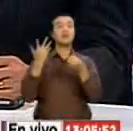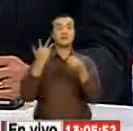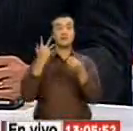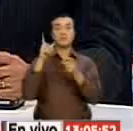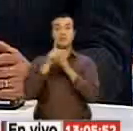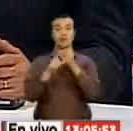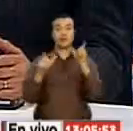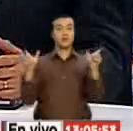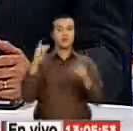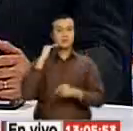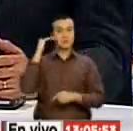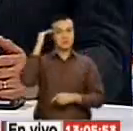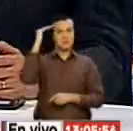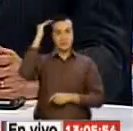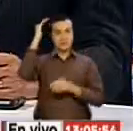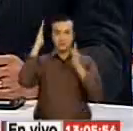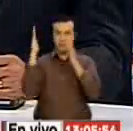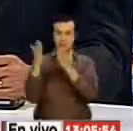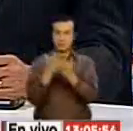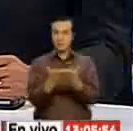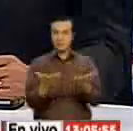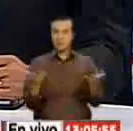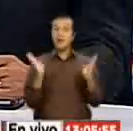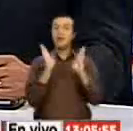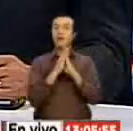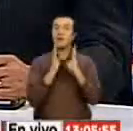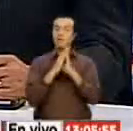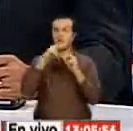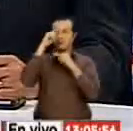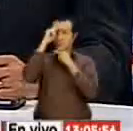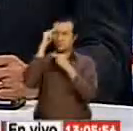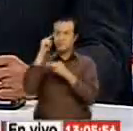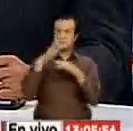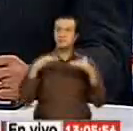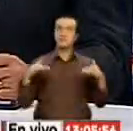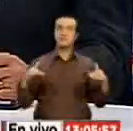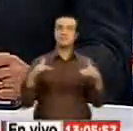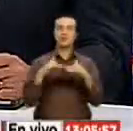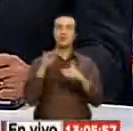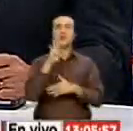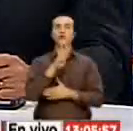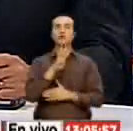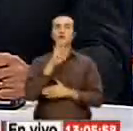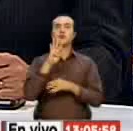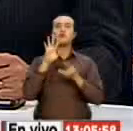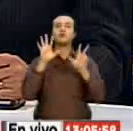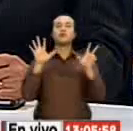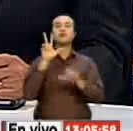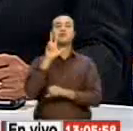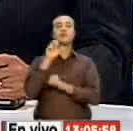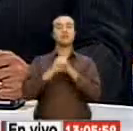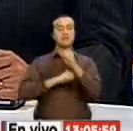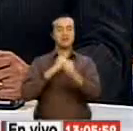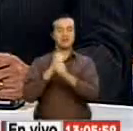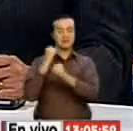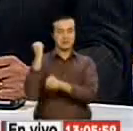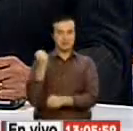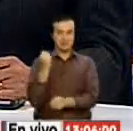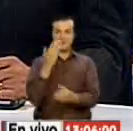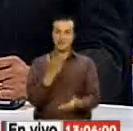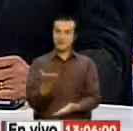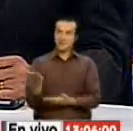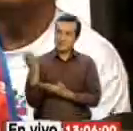las personas de la tercera edad. El evento es parte de los homenajes a la capital por sus 483 años de fundación.